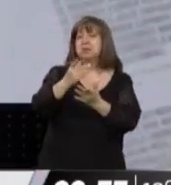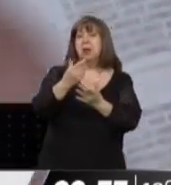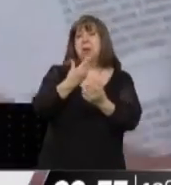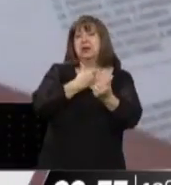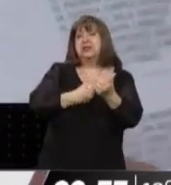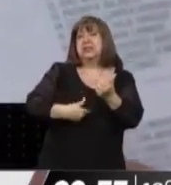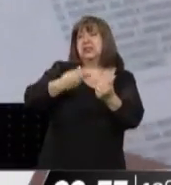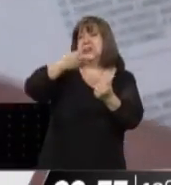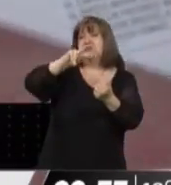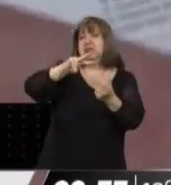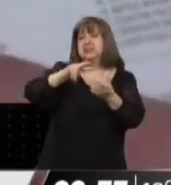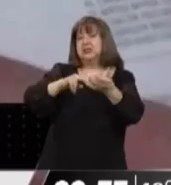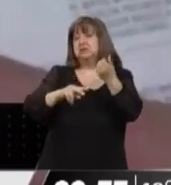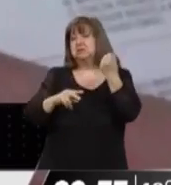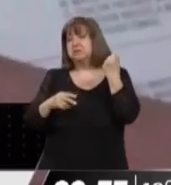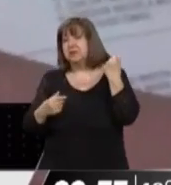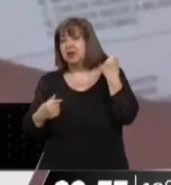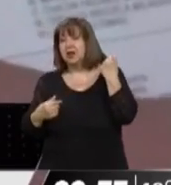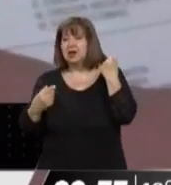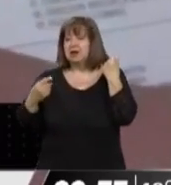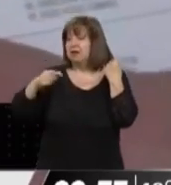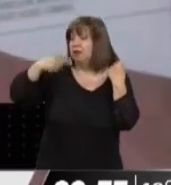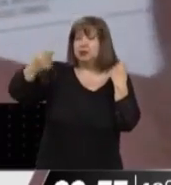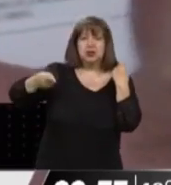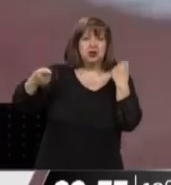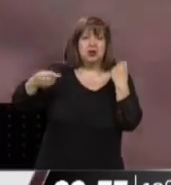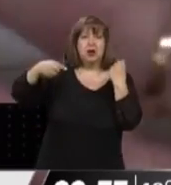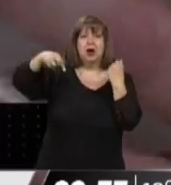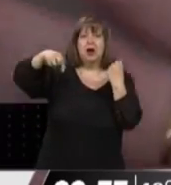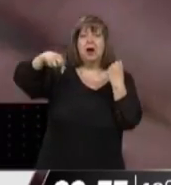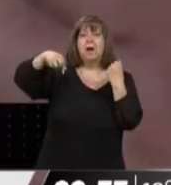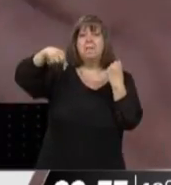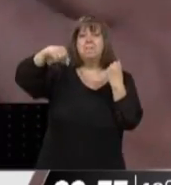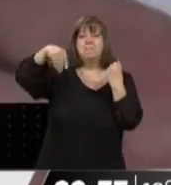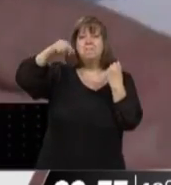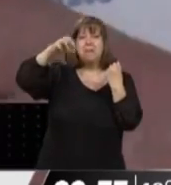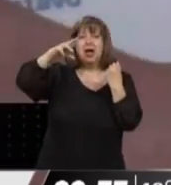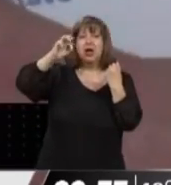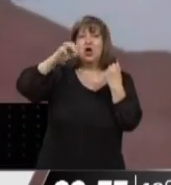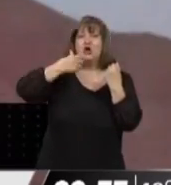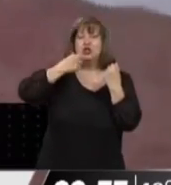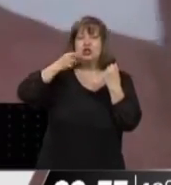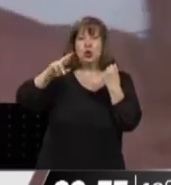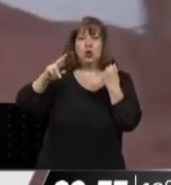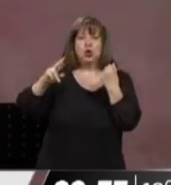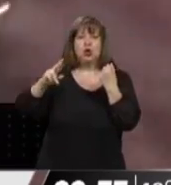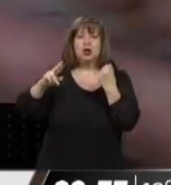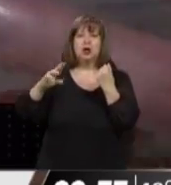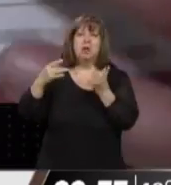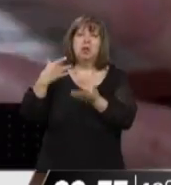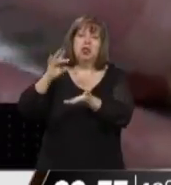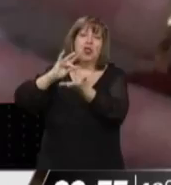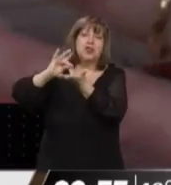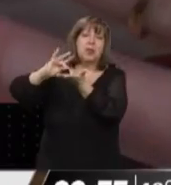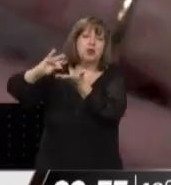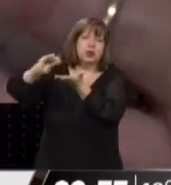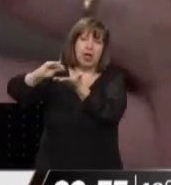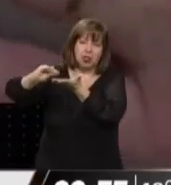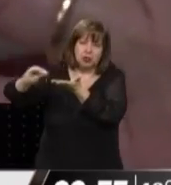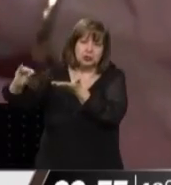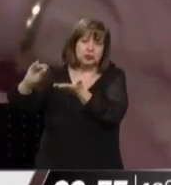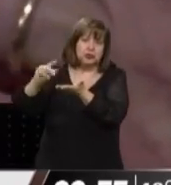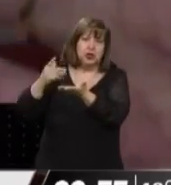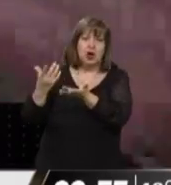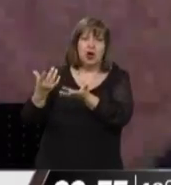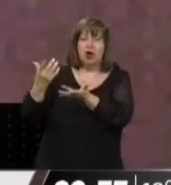presidente y dice puedo votar solamente parlamentarios del mercosur puedo votar precandida de diputados o puedo votar